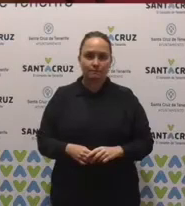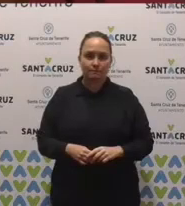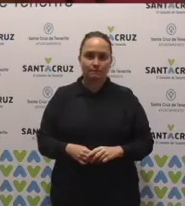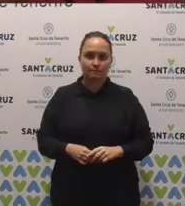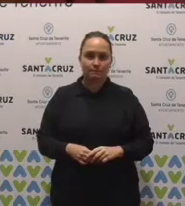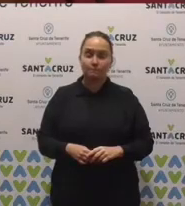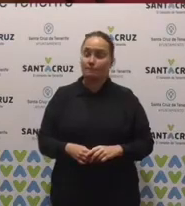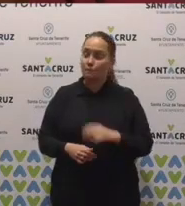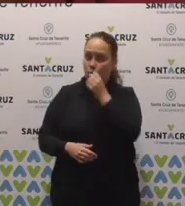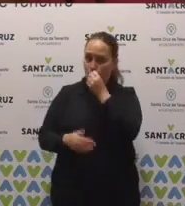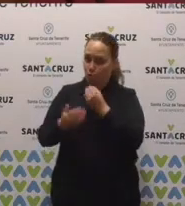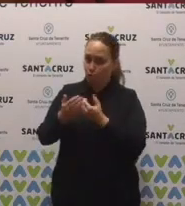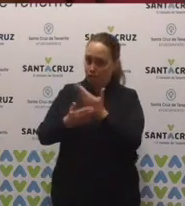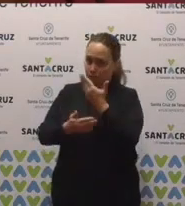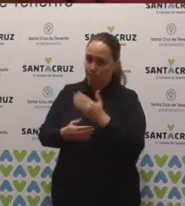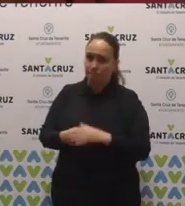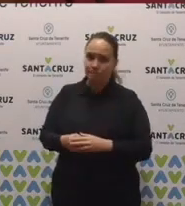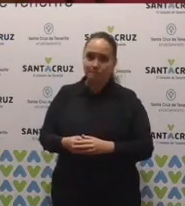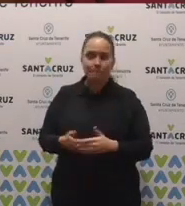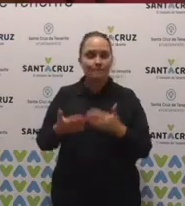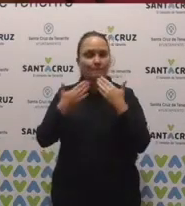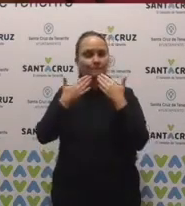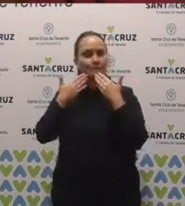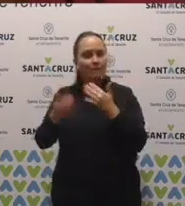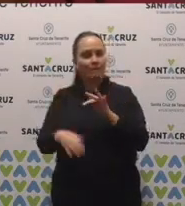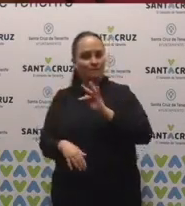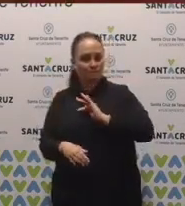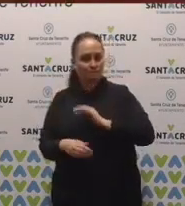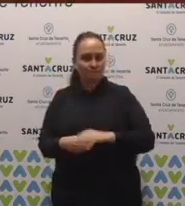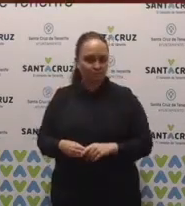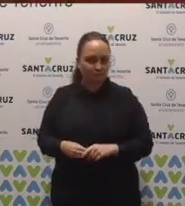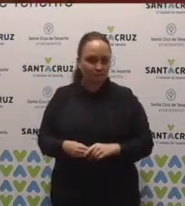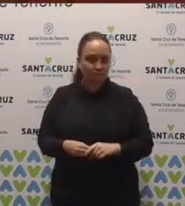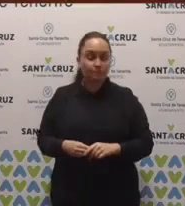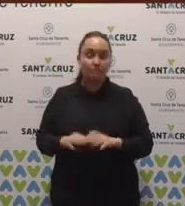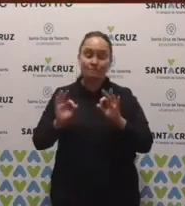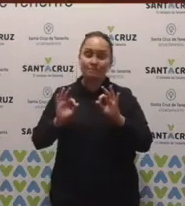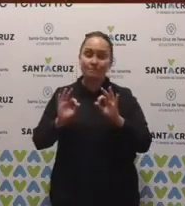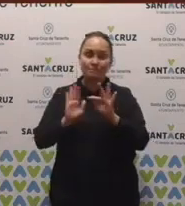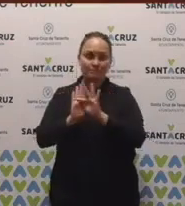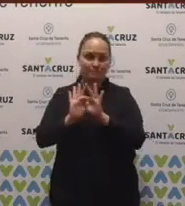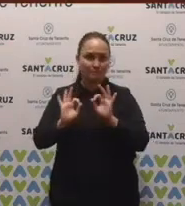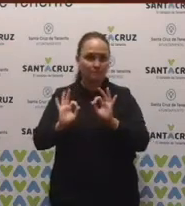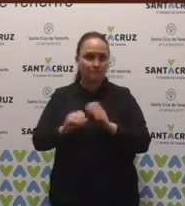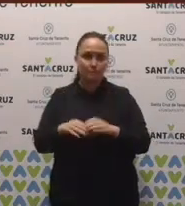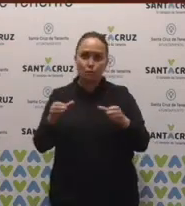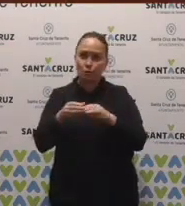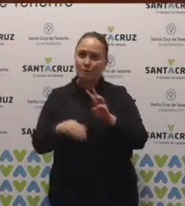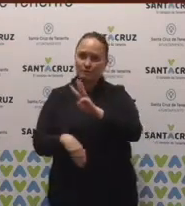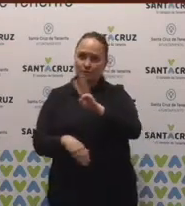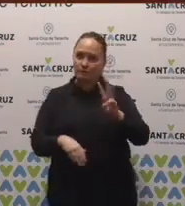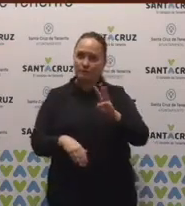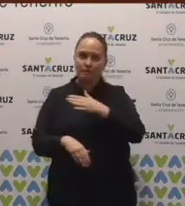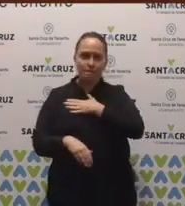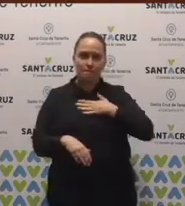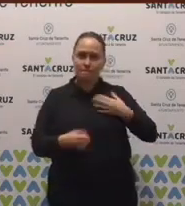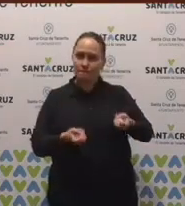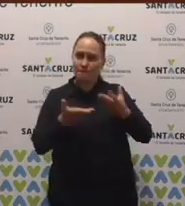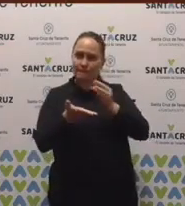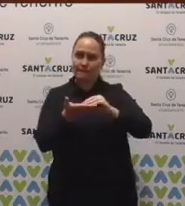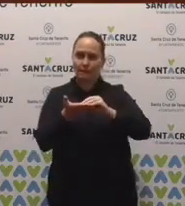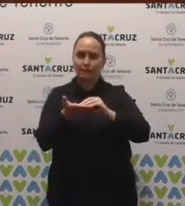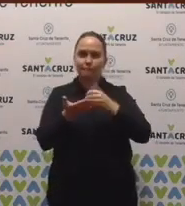buenos días gracias sí respecto a este punto del pleno del grupo popular nos gustaría que el secretario hiciera constar